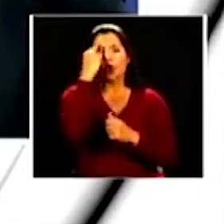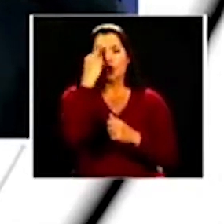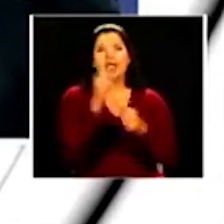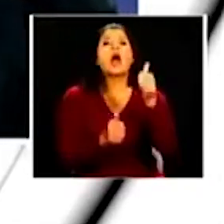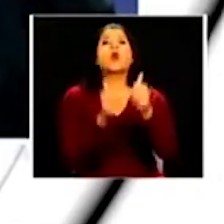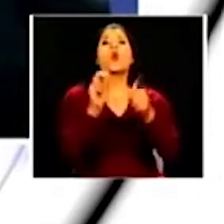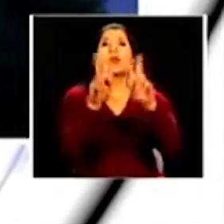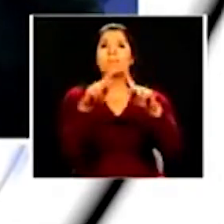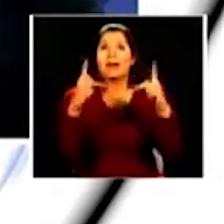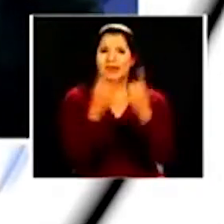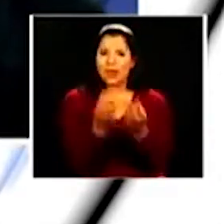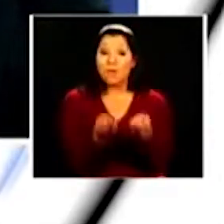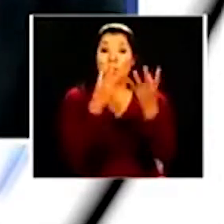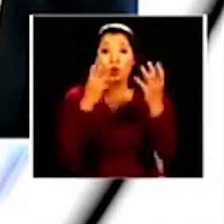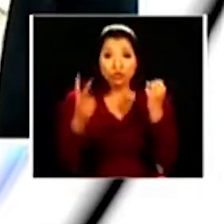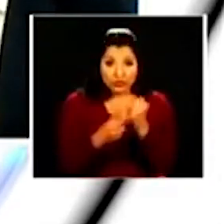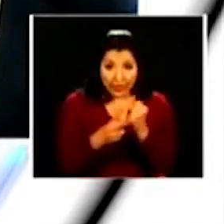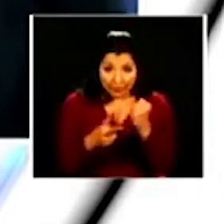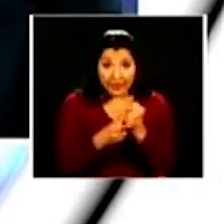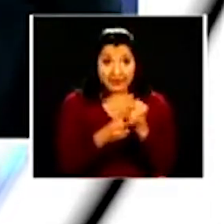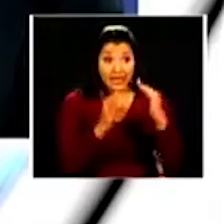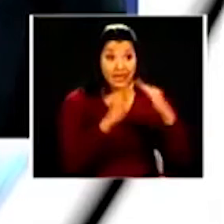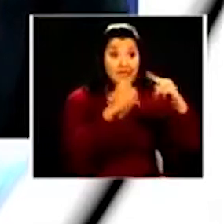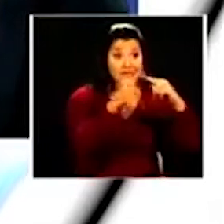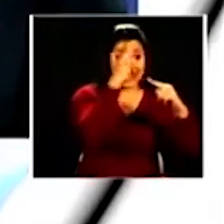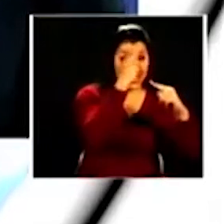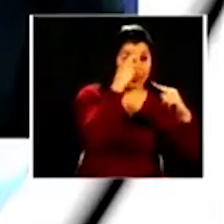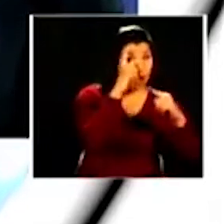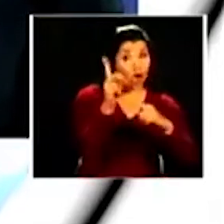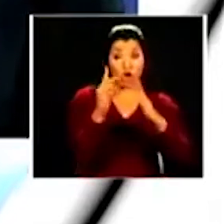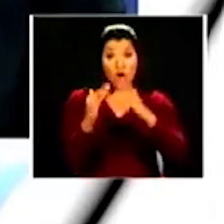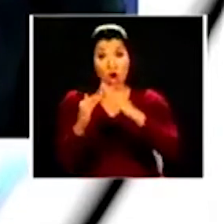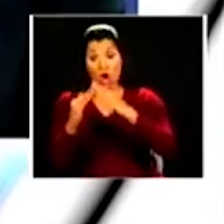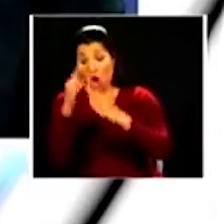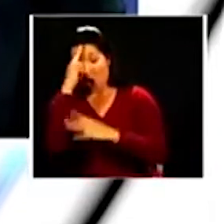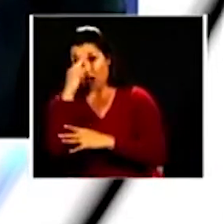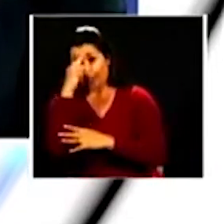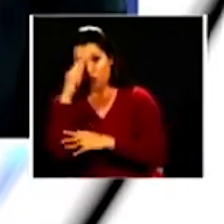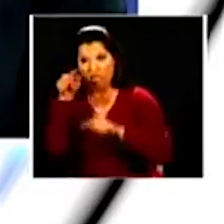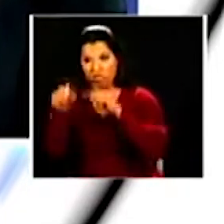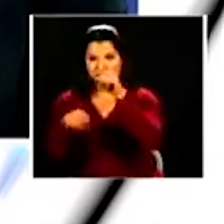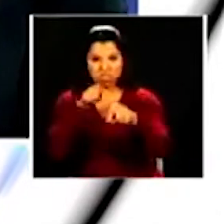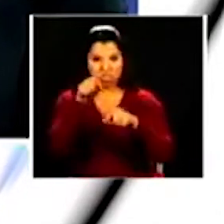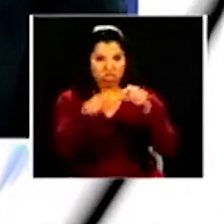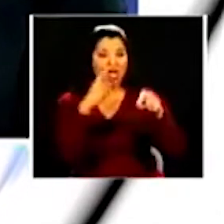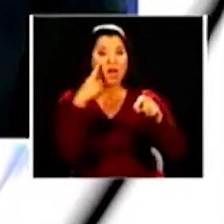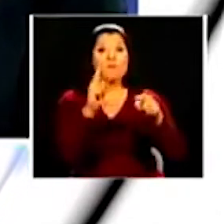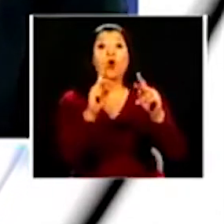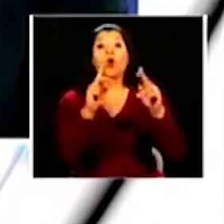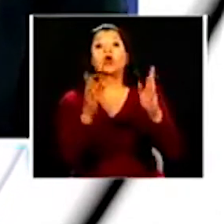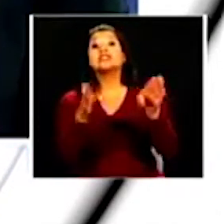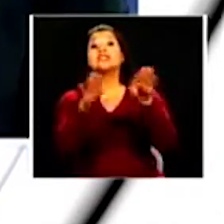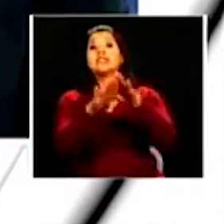vez a iglesias católicas y no católicas las atacó, por ejemplo, con el tema de cierres de iglesia en el que nosotros